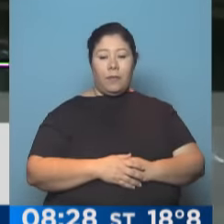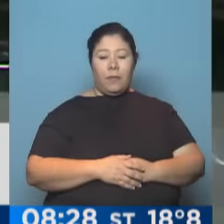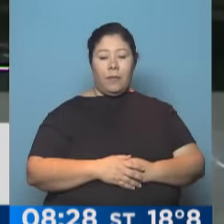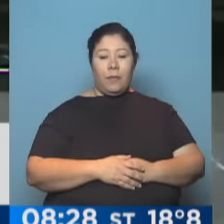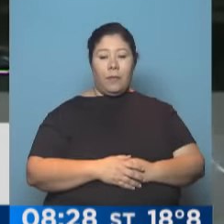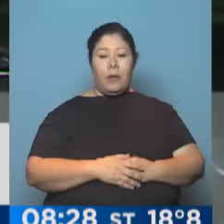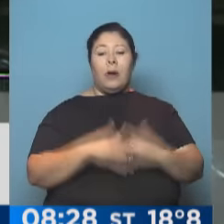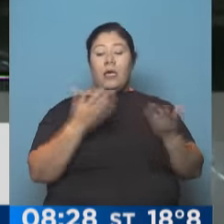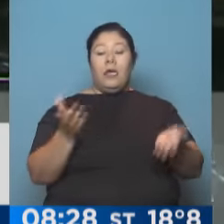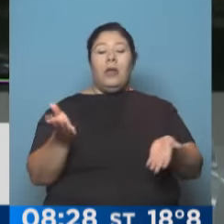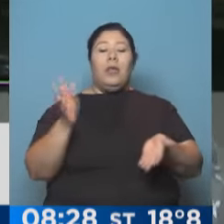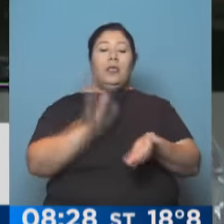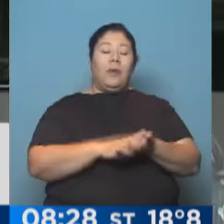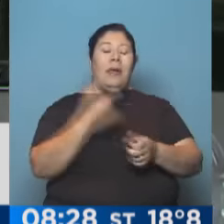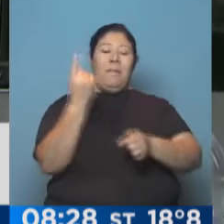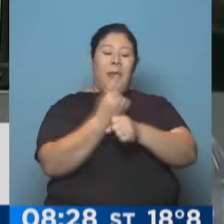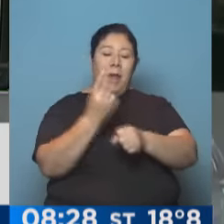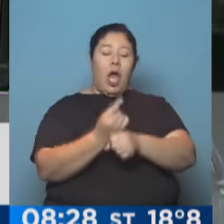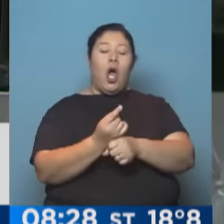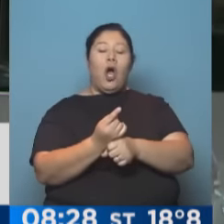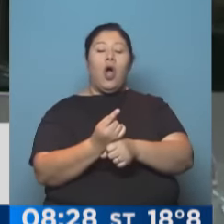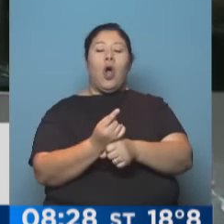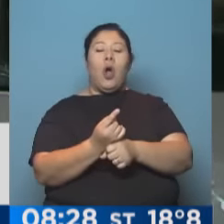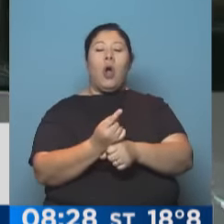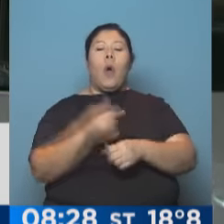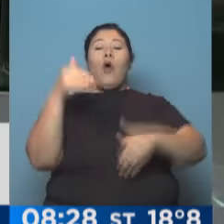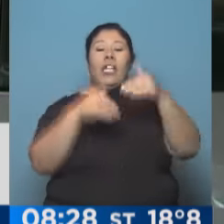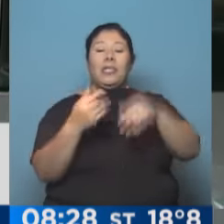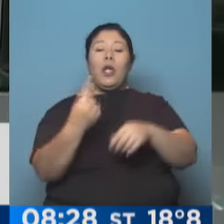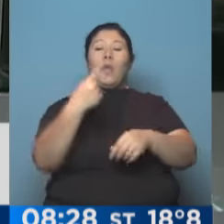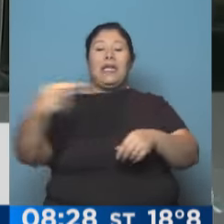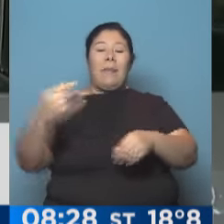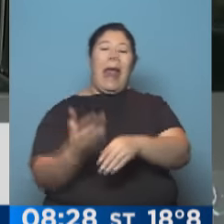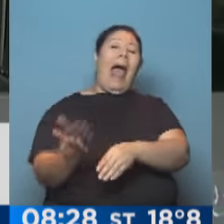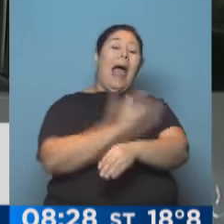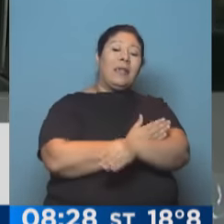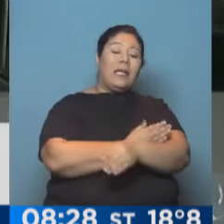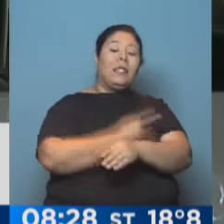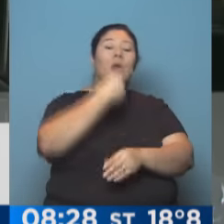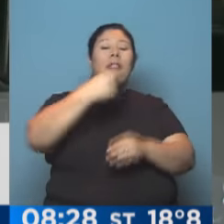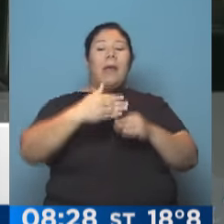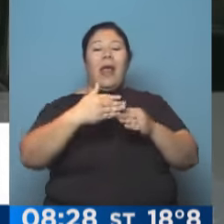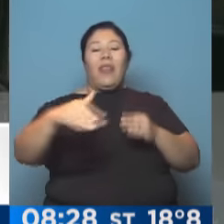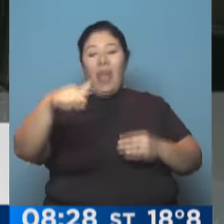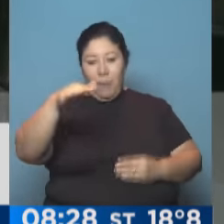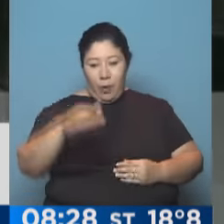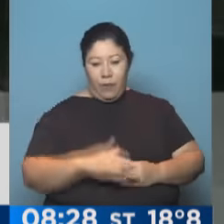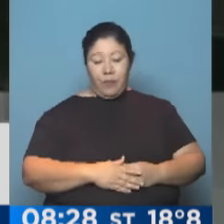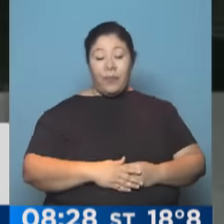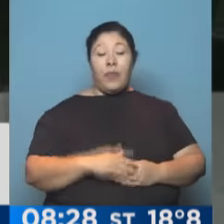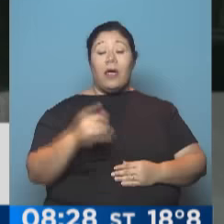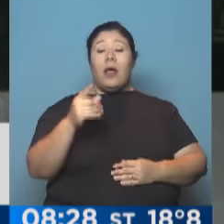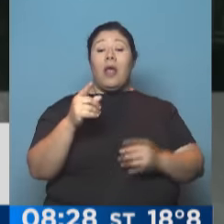Perdón estoy hablando de la semana previa a las elecciones y la semana posterior a las elecciones este es una de las cifras más bajas del año